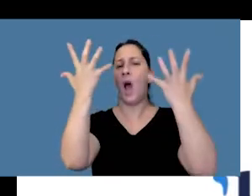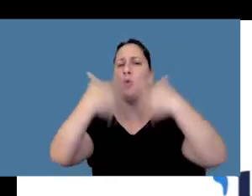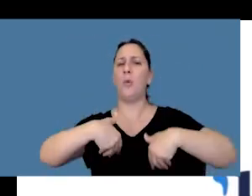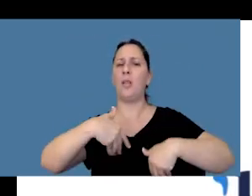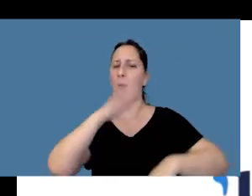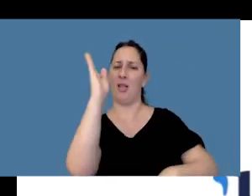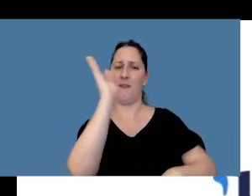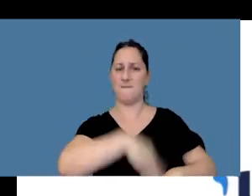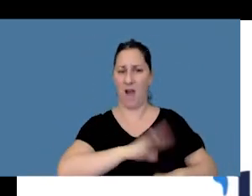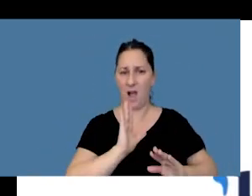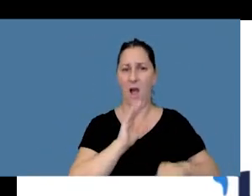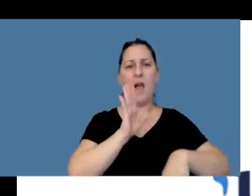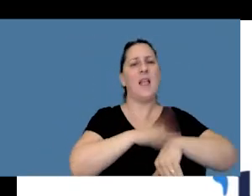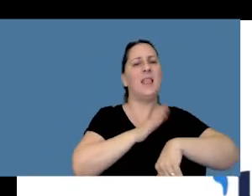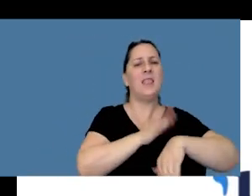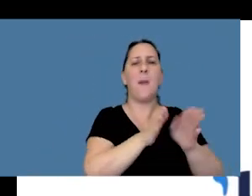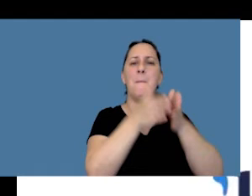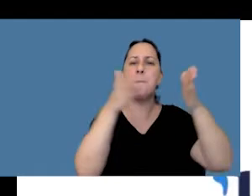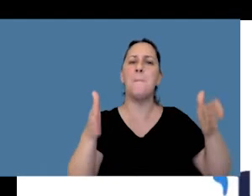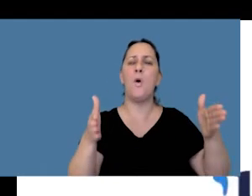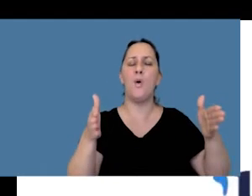oficio por un periodo